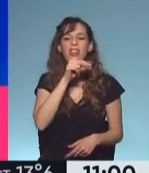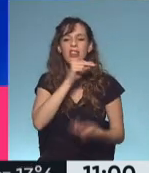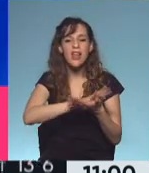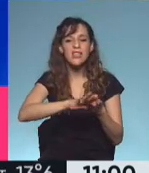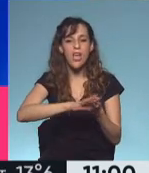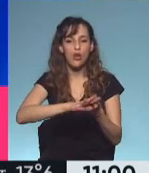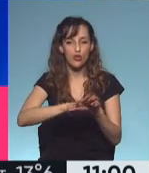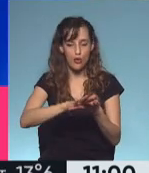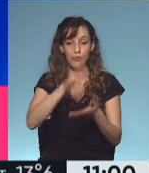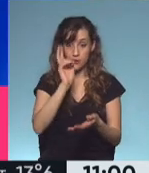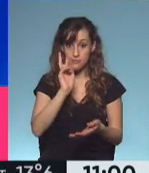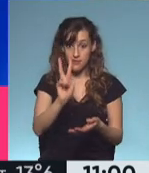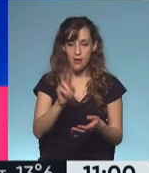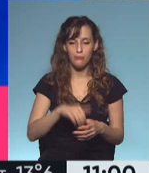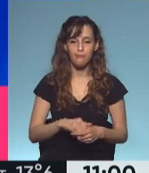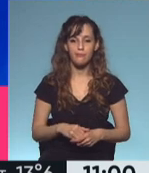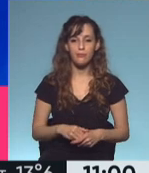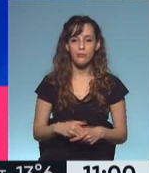¿eh? ¿Ves que tiene el tronco...